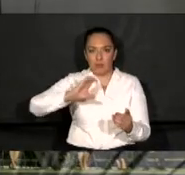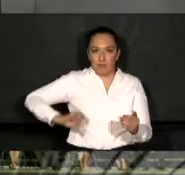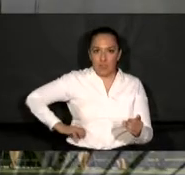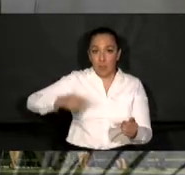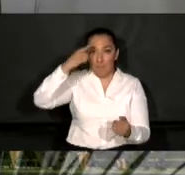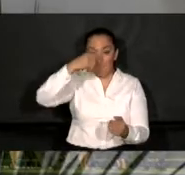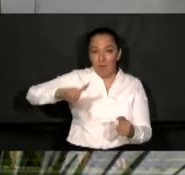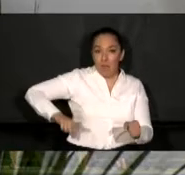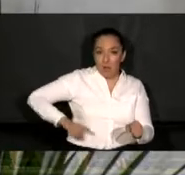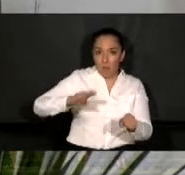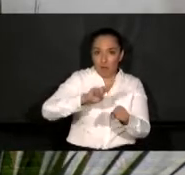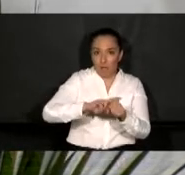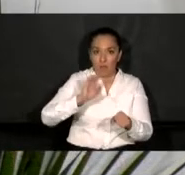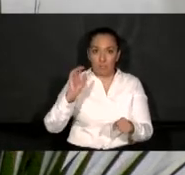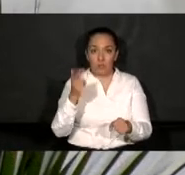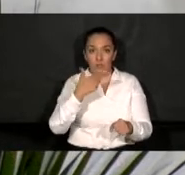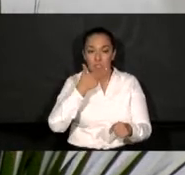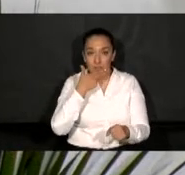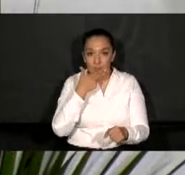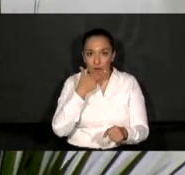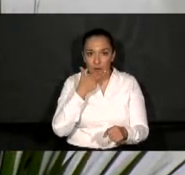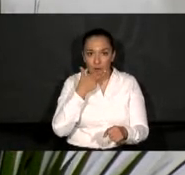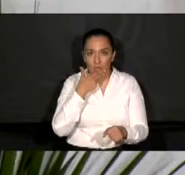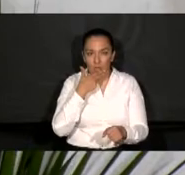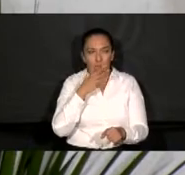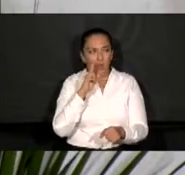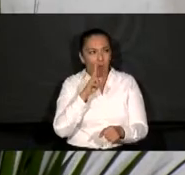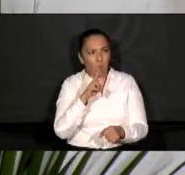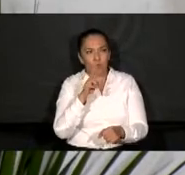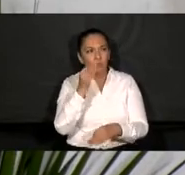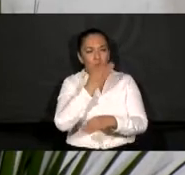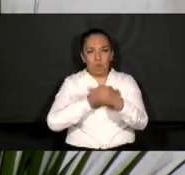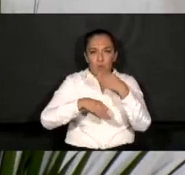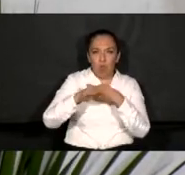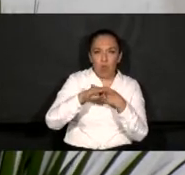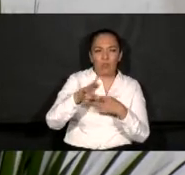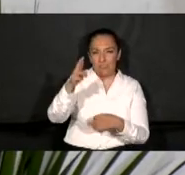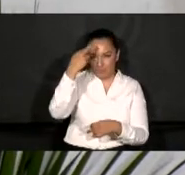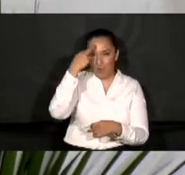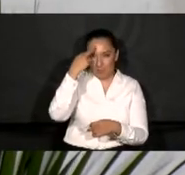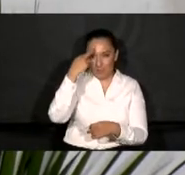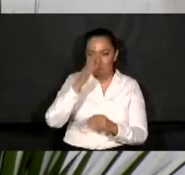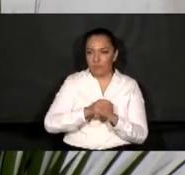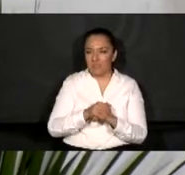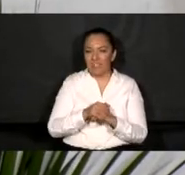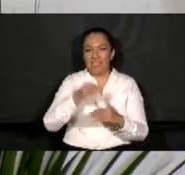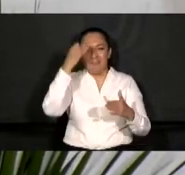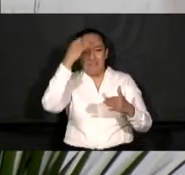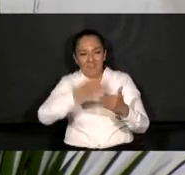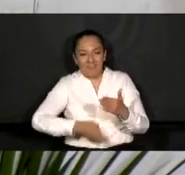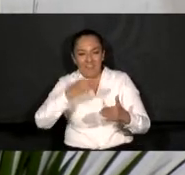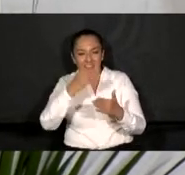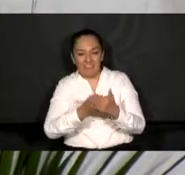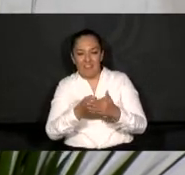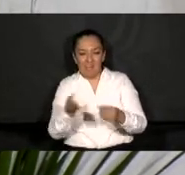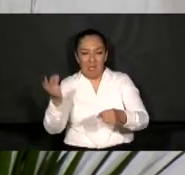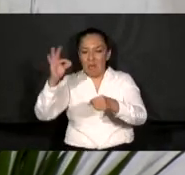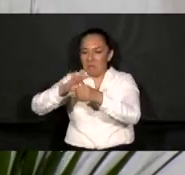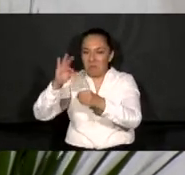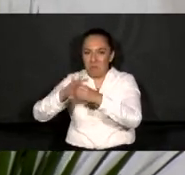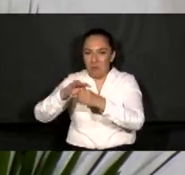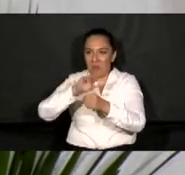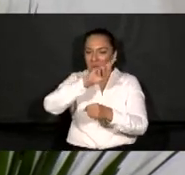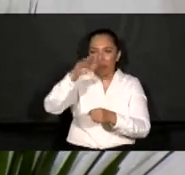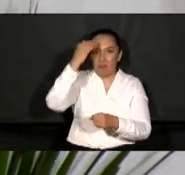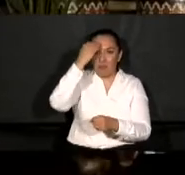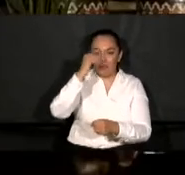gobernador de Chihuahua, cuando las condiciones, todos lo recordamos, cuando las condiciones de inequidad y falta de democracia no